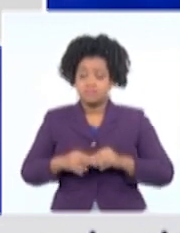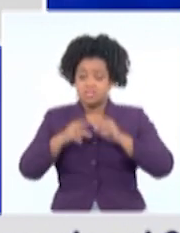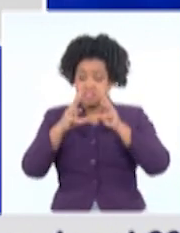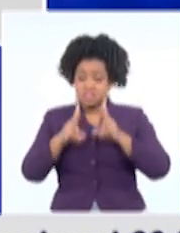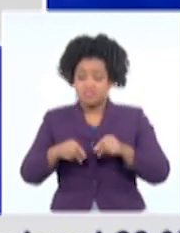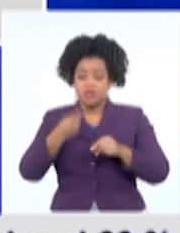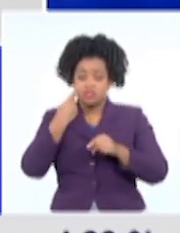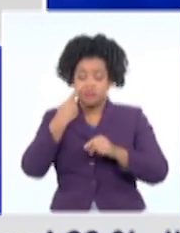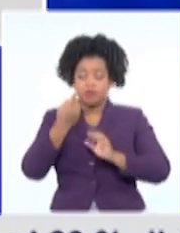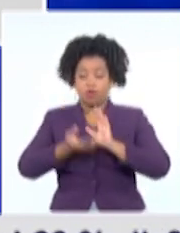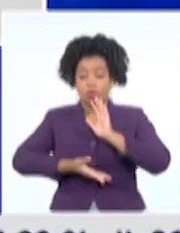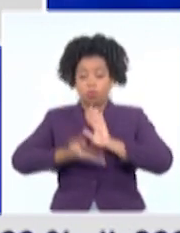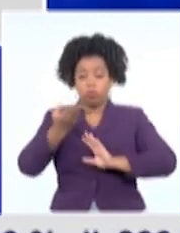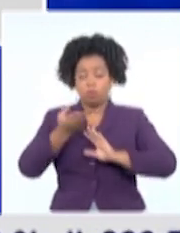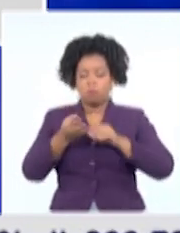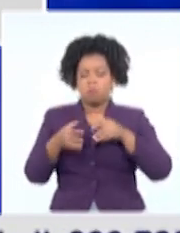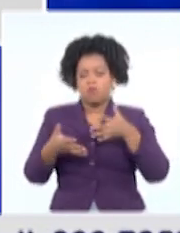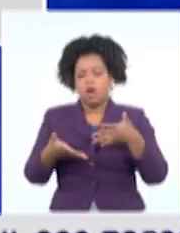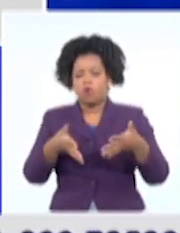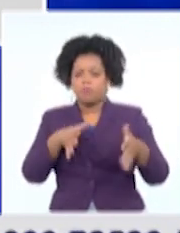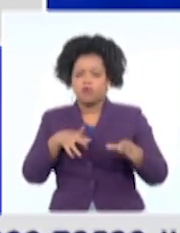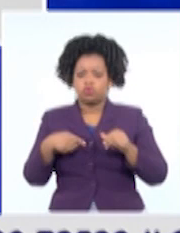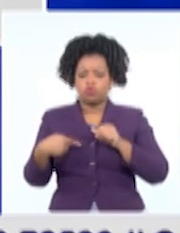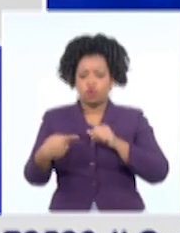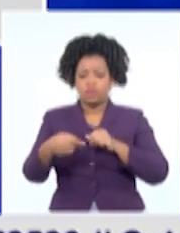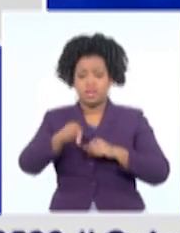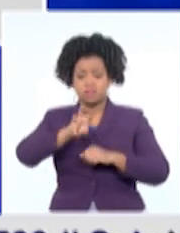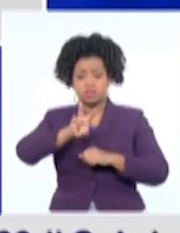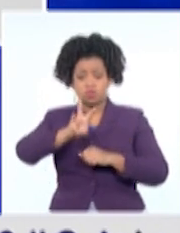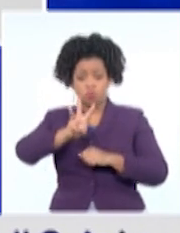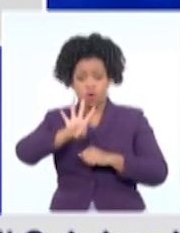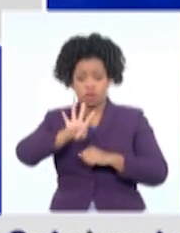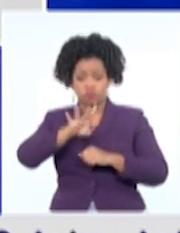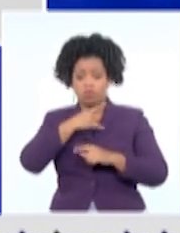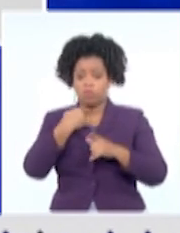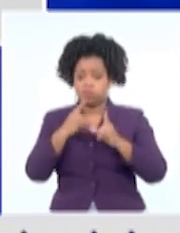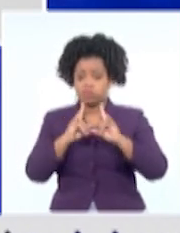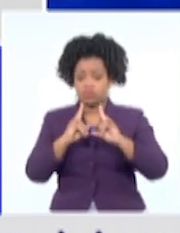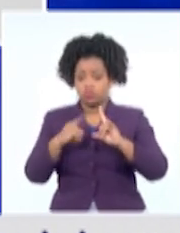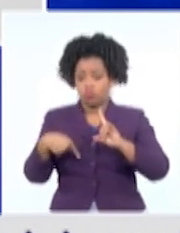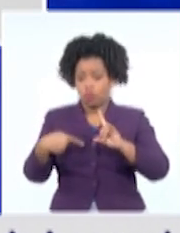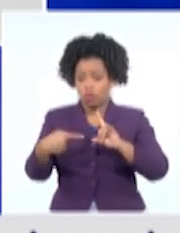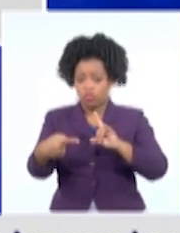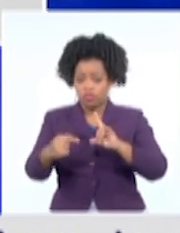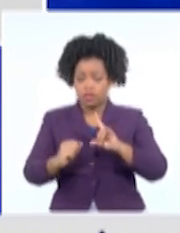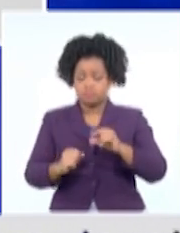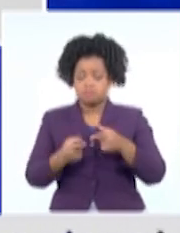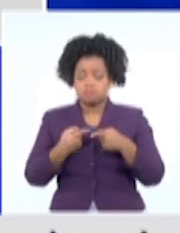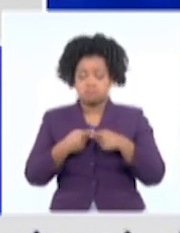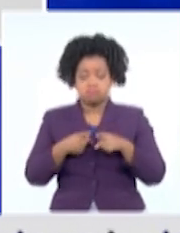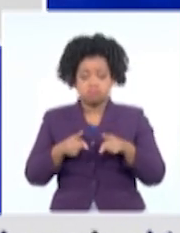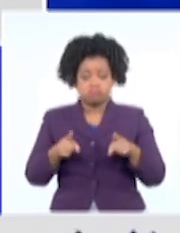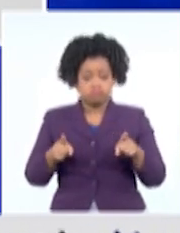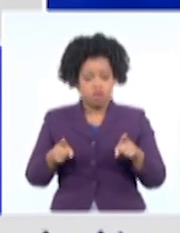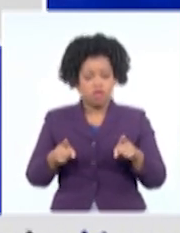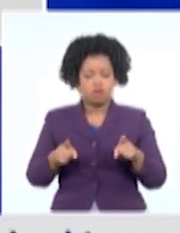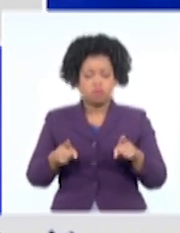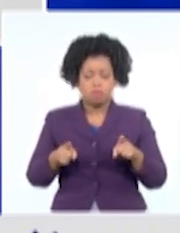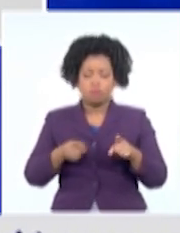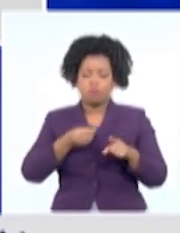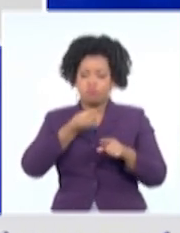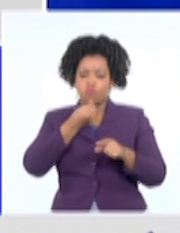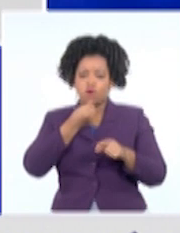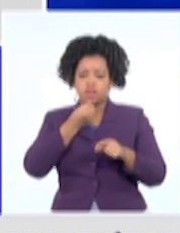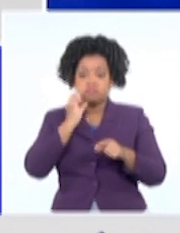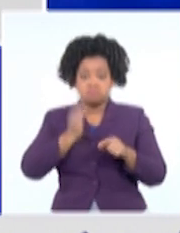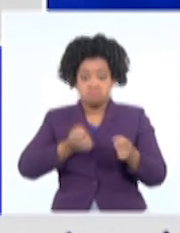un promedio diario de 34 fallecidos diarios, que de todas formas, y tal vez ahí está